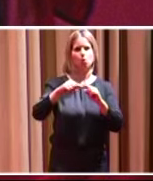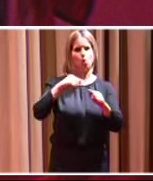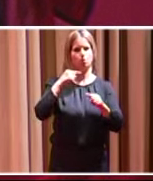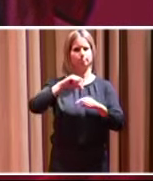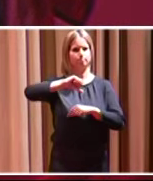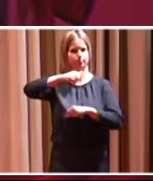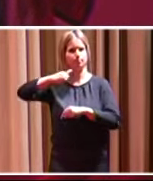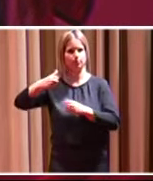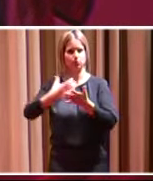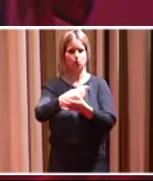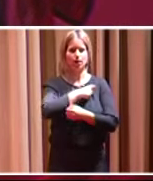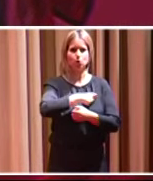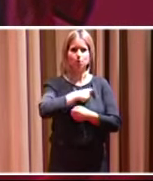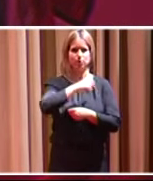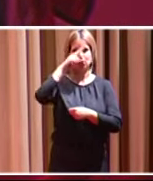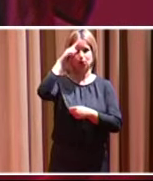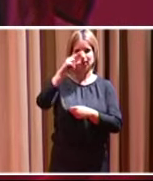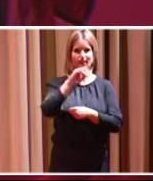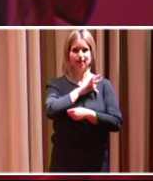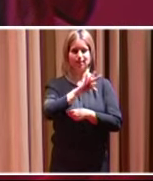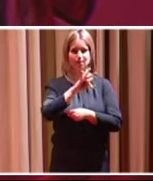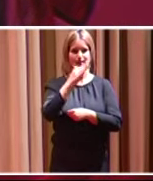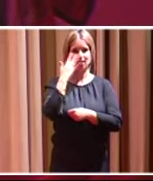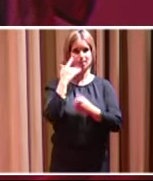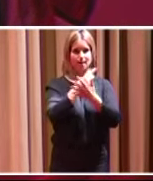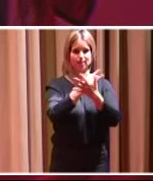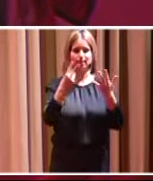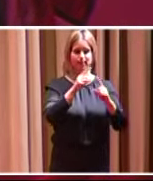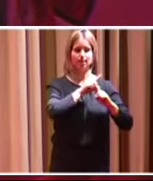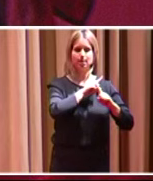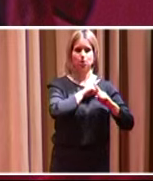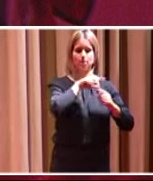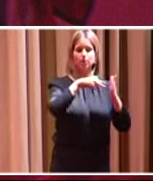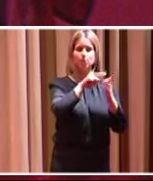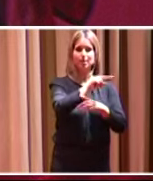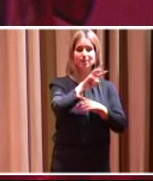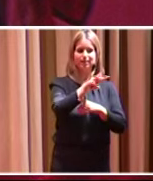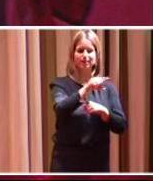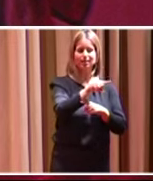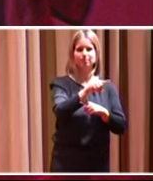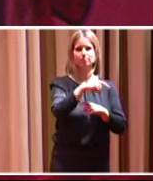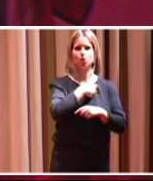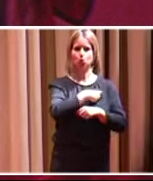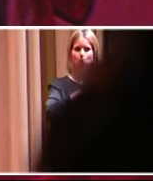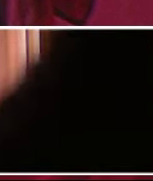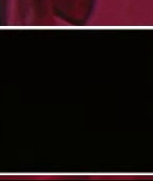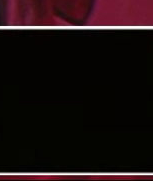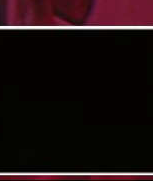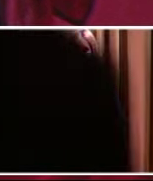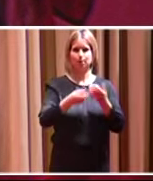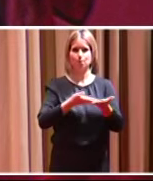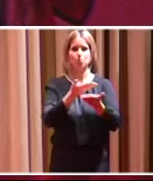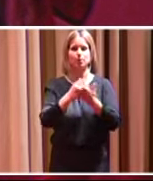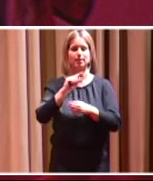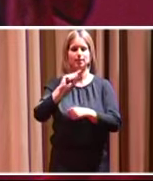favorable de la Comisión de Honor y Distinciones de 17 de noviembre de 2023 y la propuesta del señor